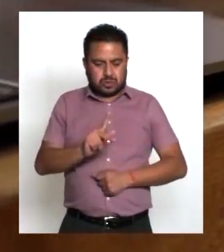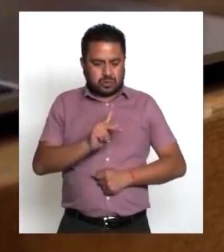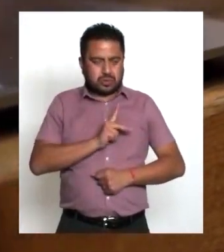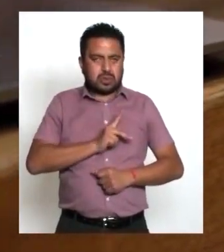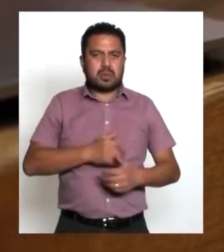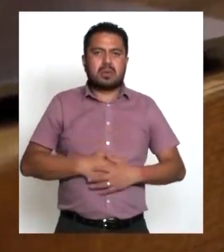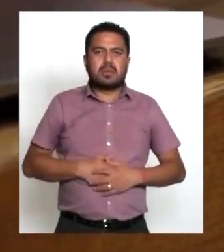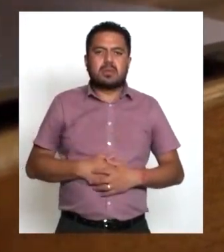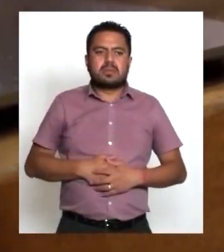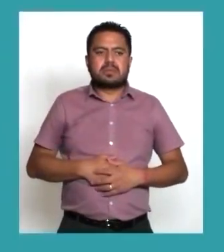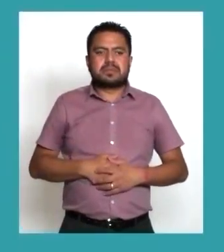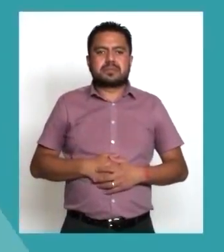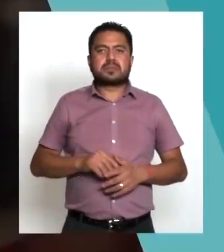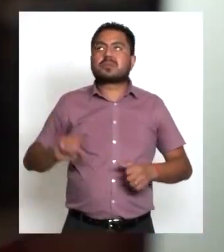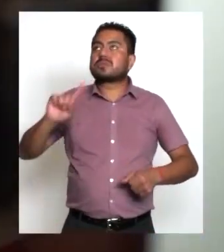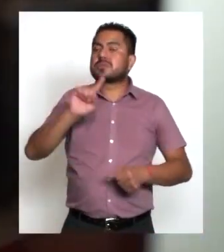personal.